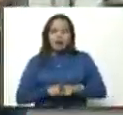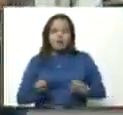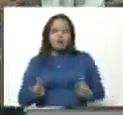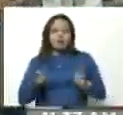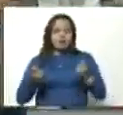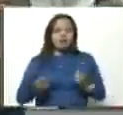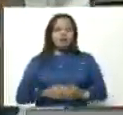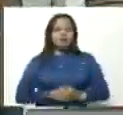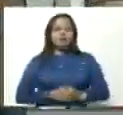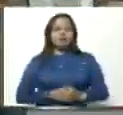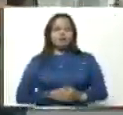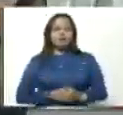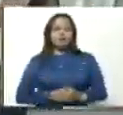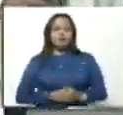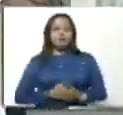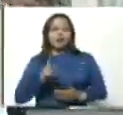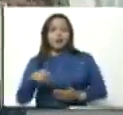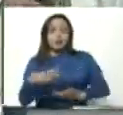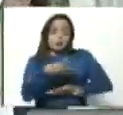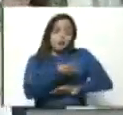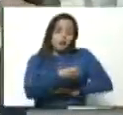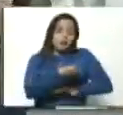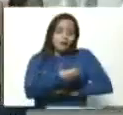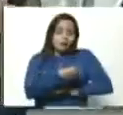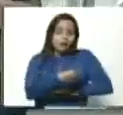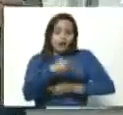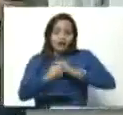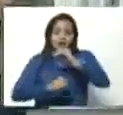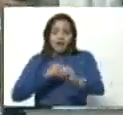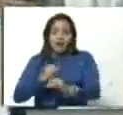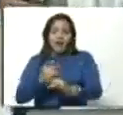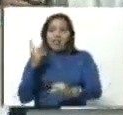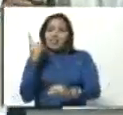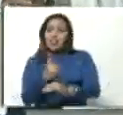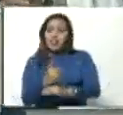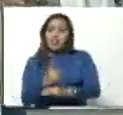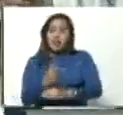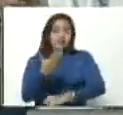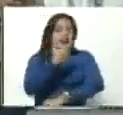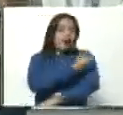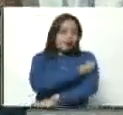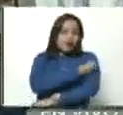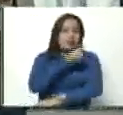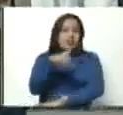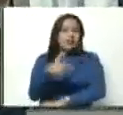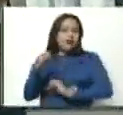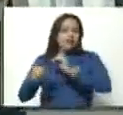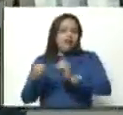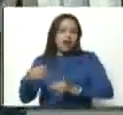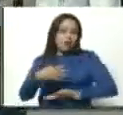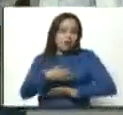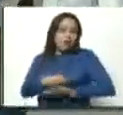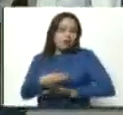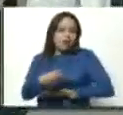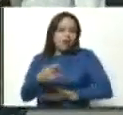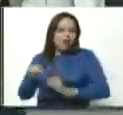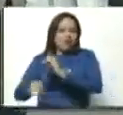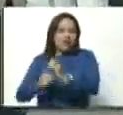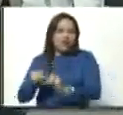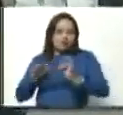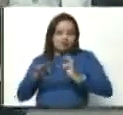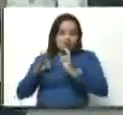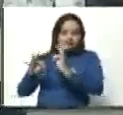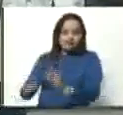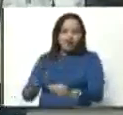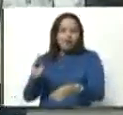También cuando estás lactando, con mayor razón, le tienes que dar de tu leche materna, para